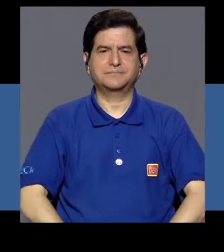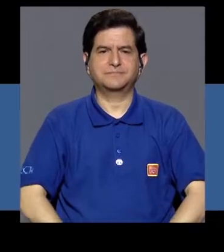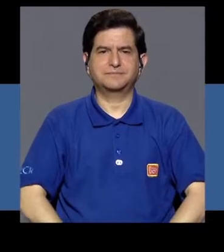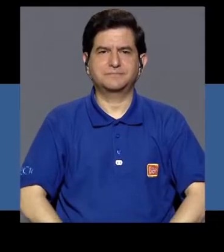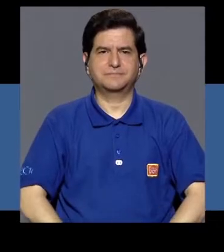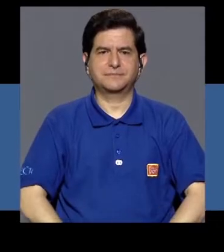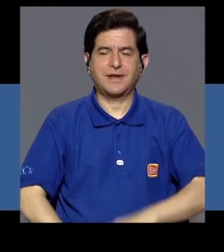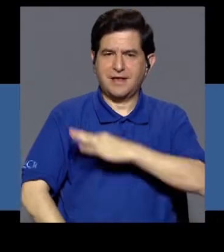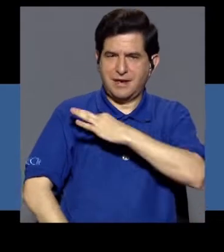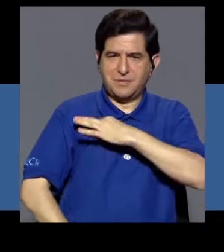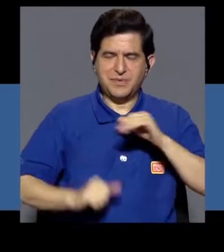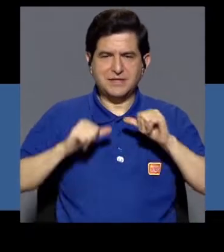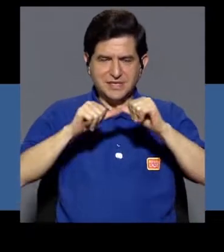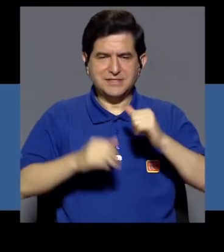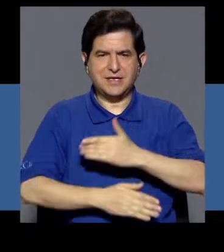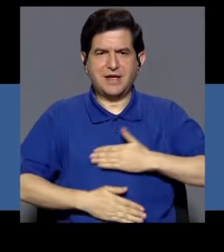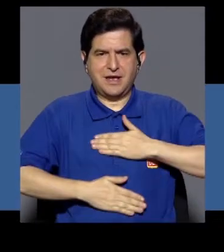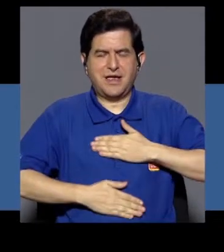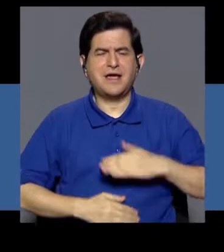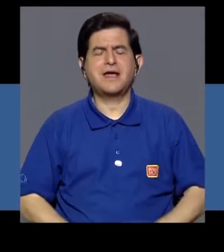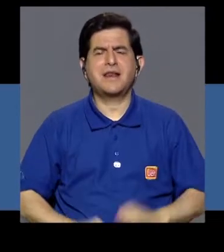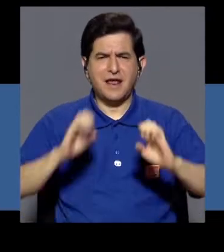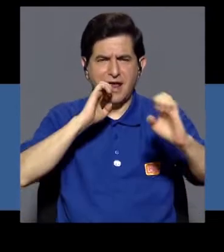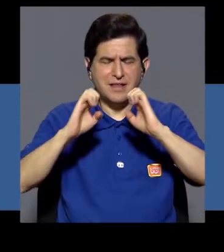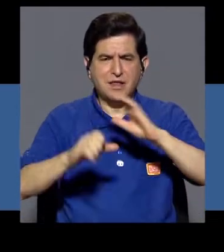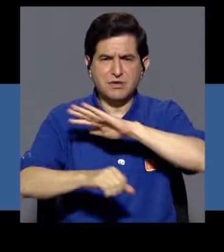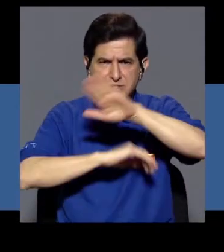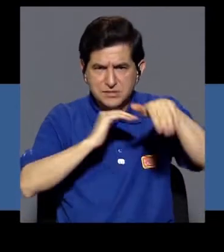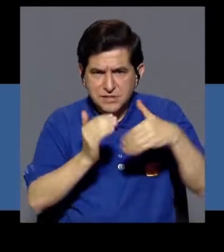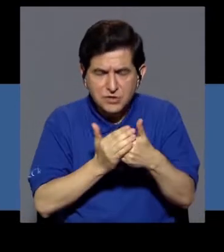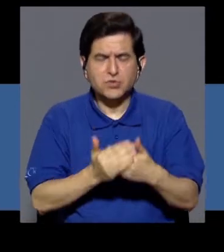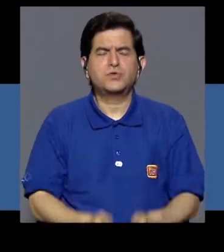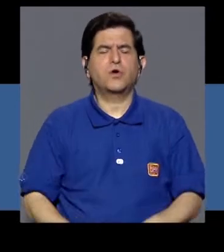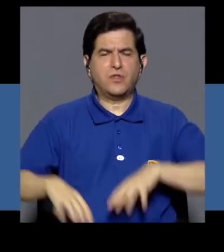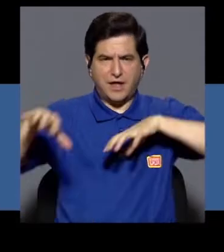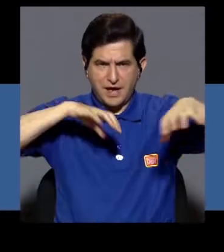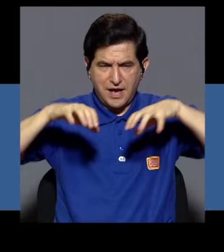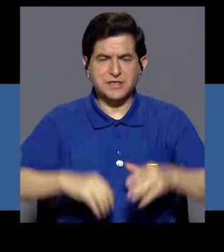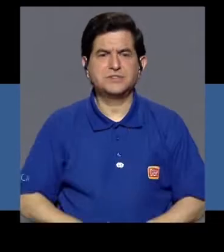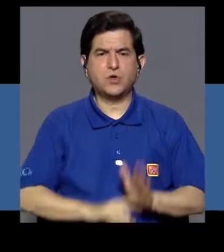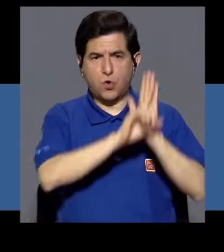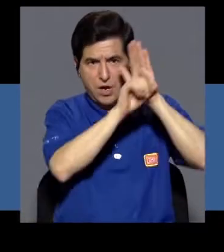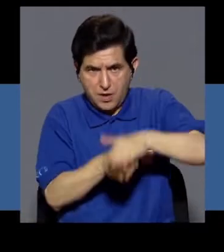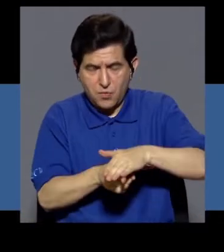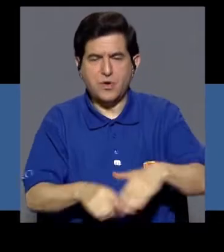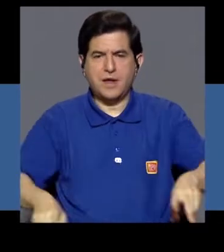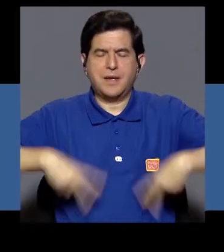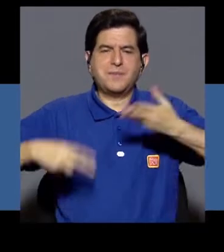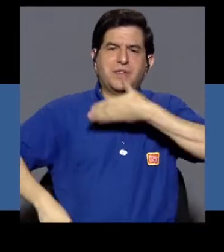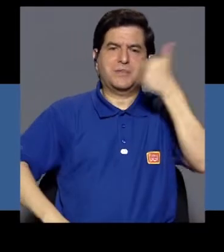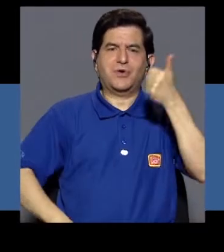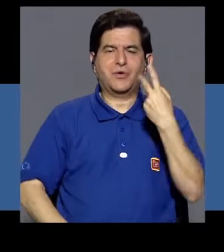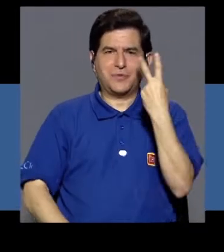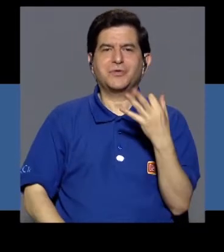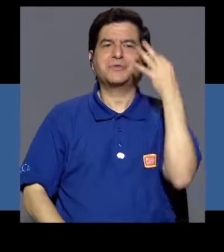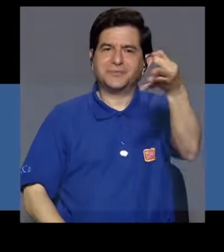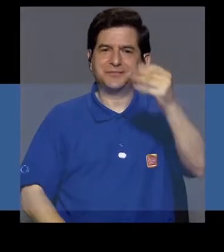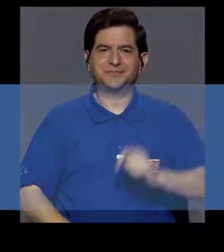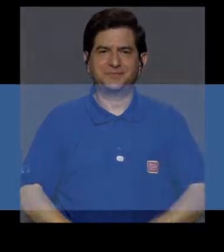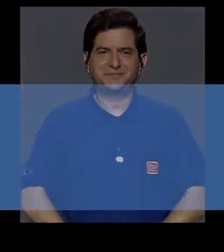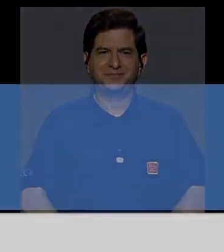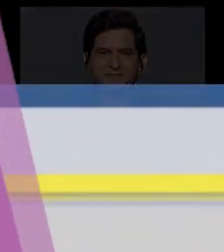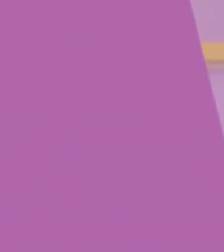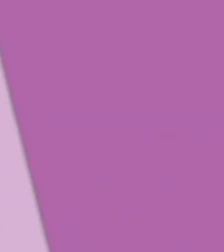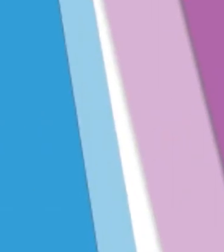Educación Pública. Le invito a que disfrute más de este tema acerca de cómo tratar situaciones de bullying en Vivir Mejor. Hasta pronto.